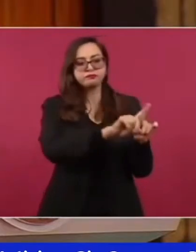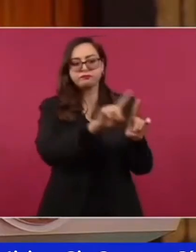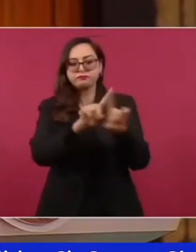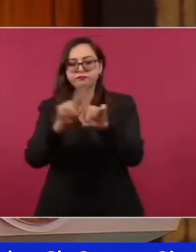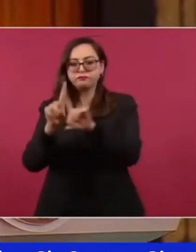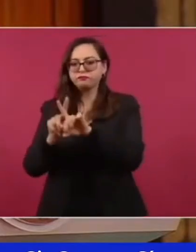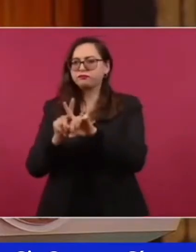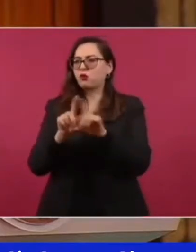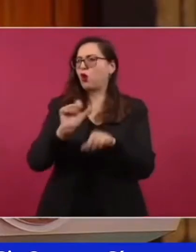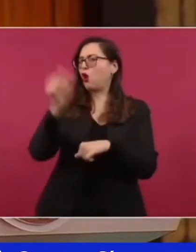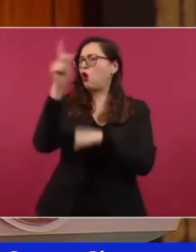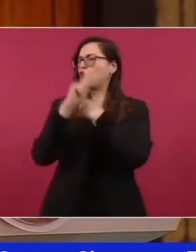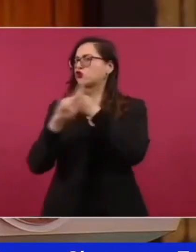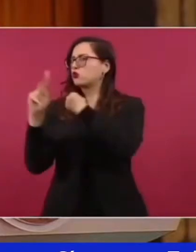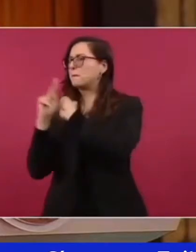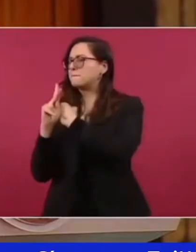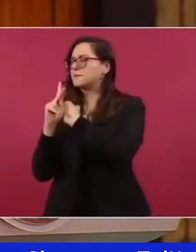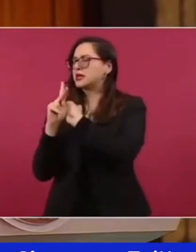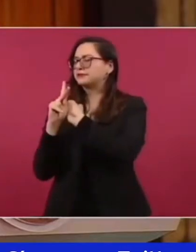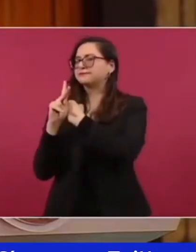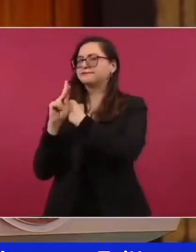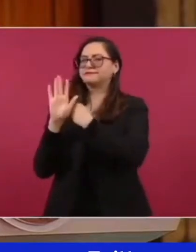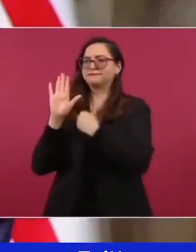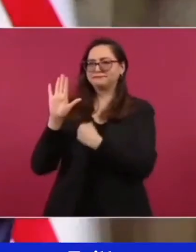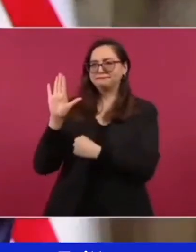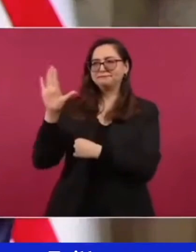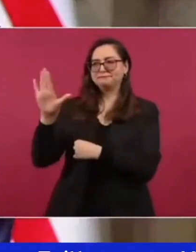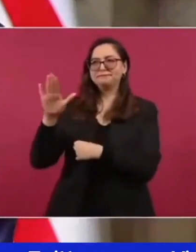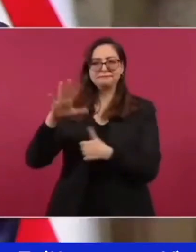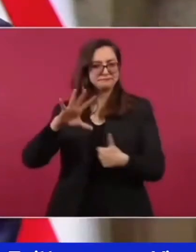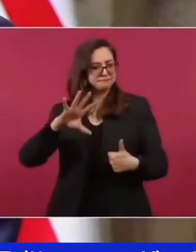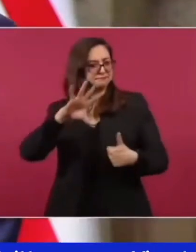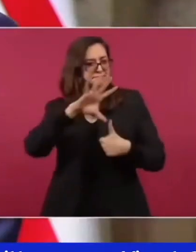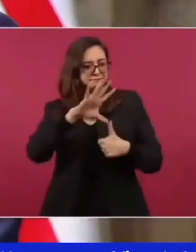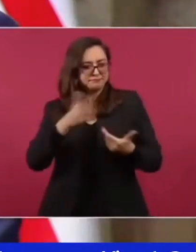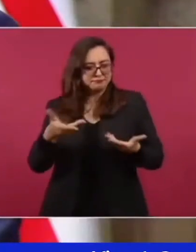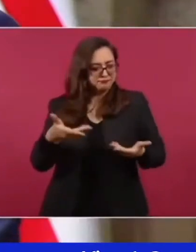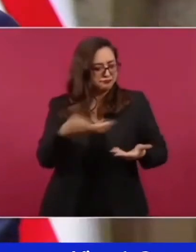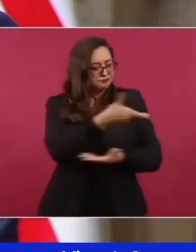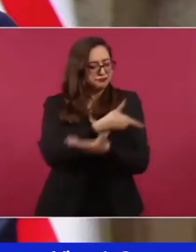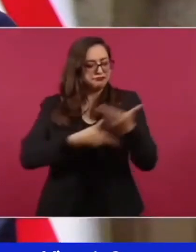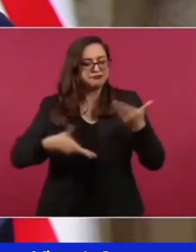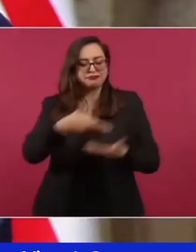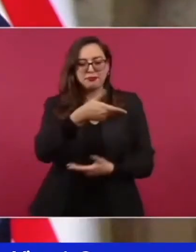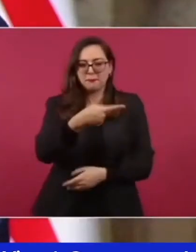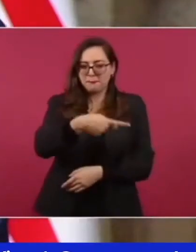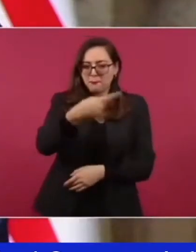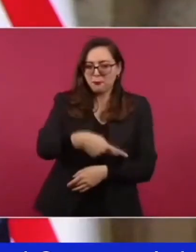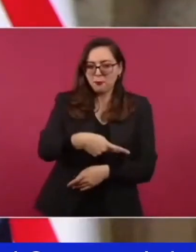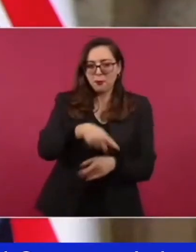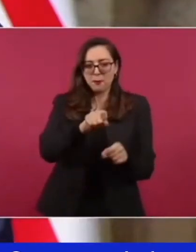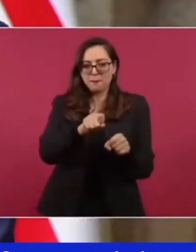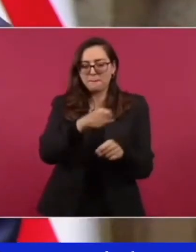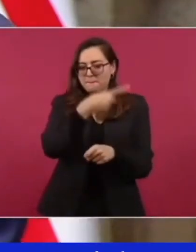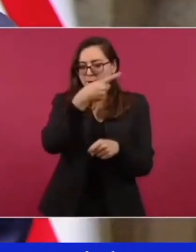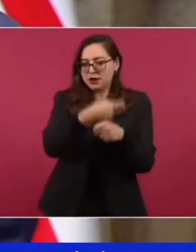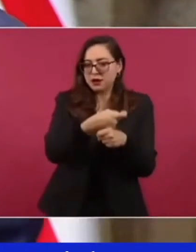que padece simplemente de incontinencia verbal. ¡A su madre!